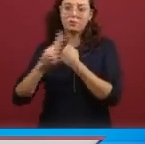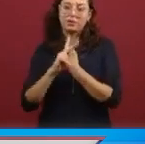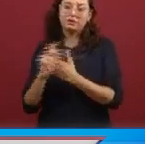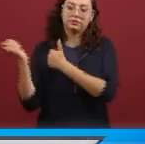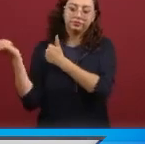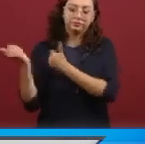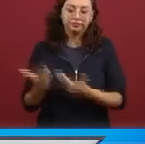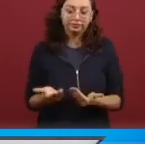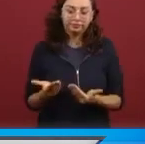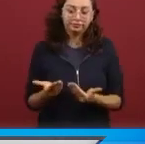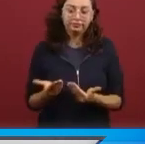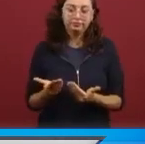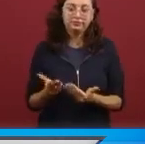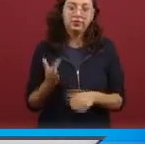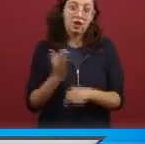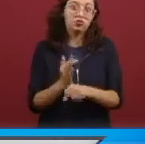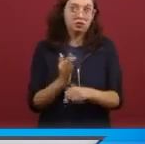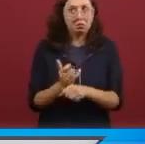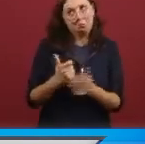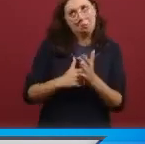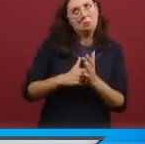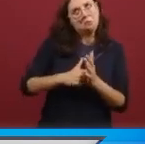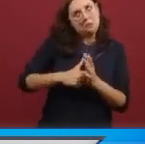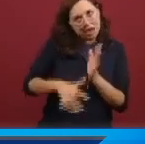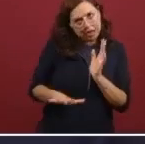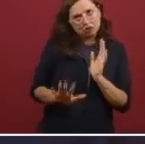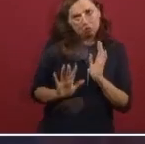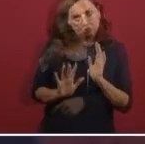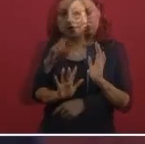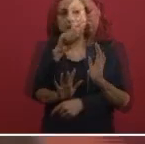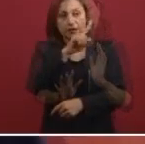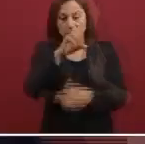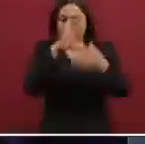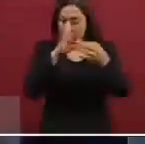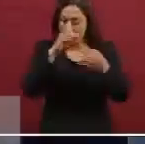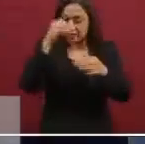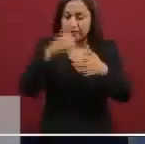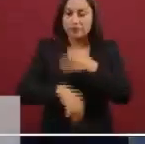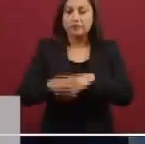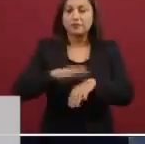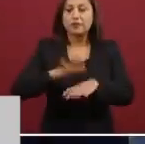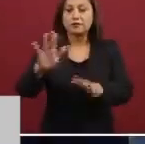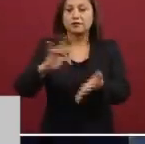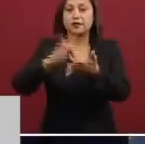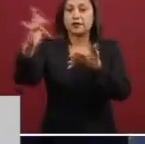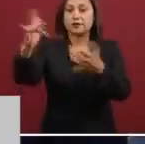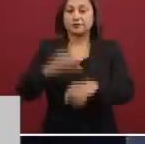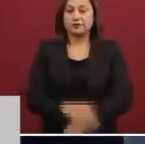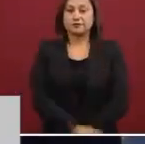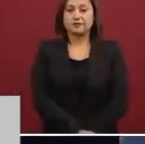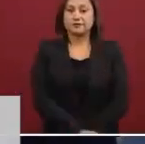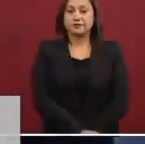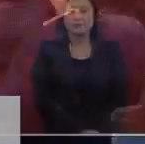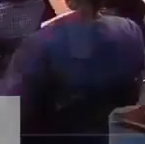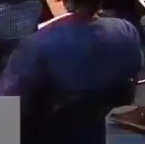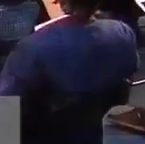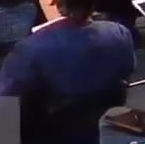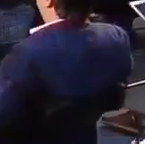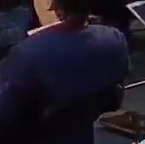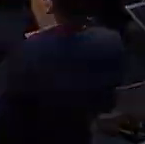resolución de esta demanda y de su integración para que inicie su funcionamiento. Muchas gracias, presidente. Muchas gracias.